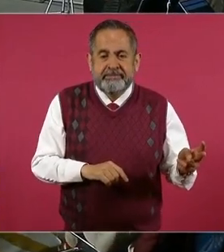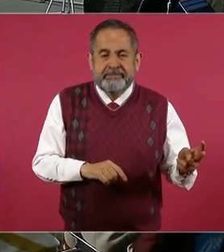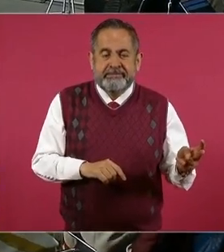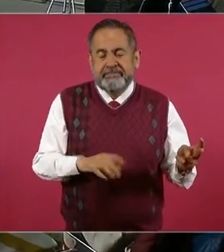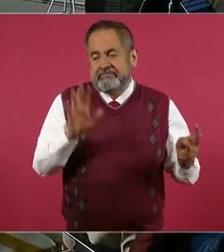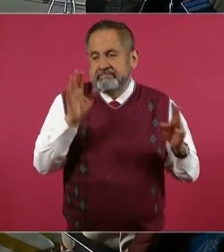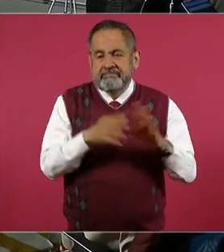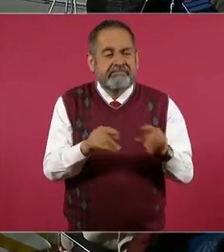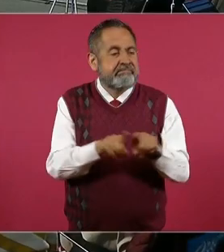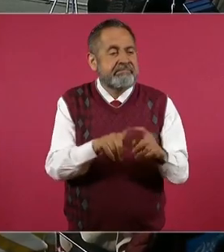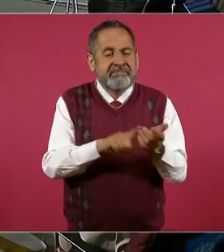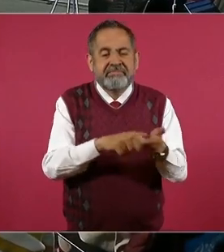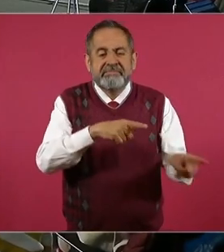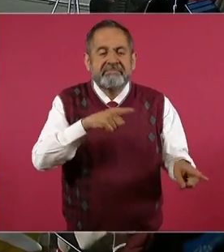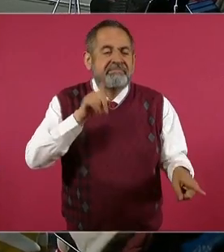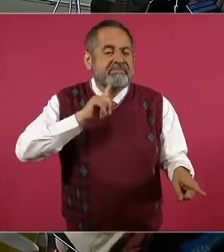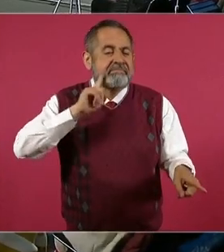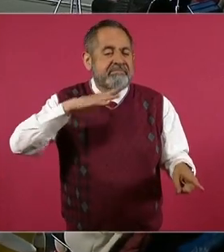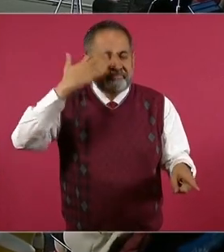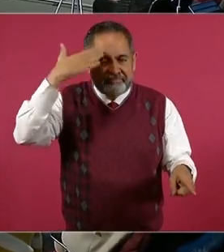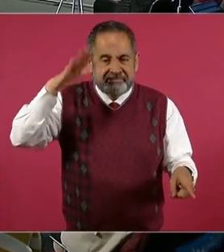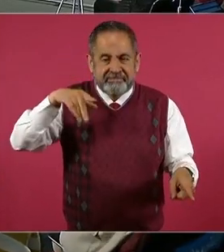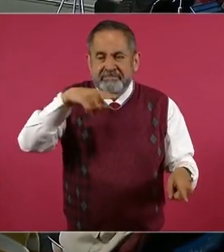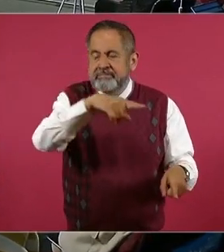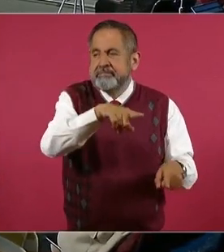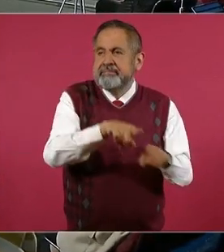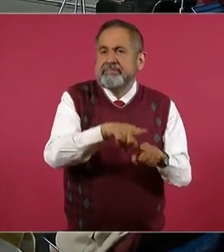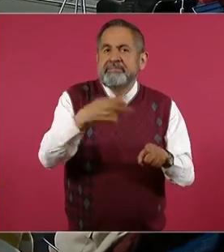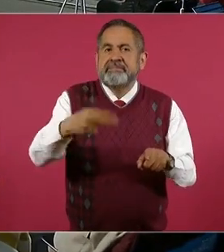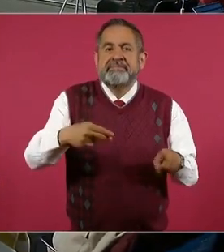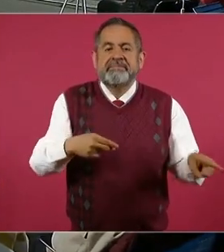ya ni hablar de la señora esta